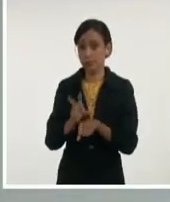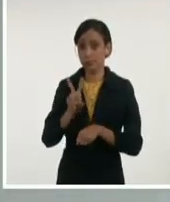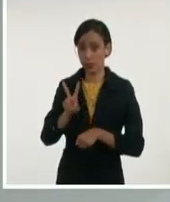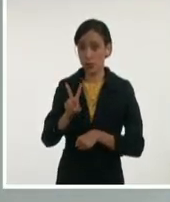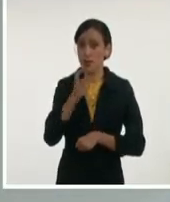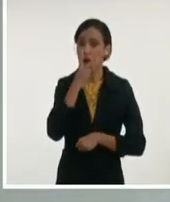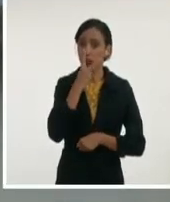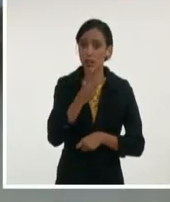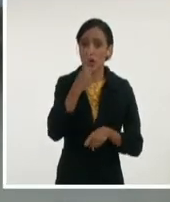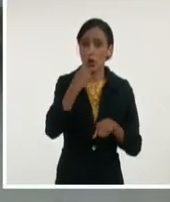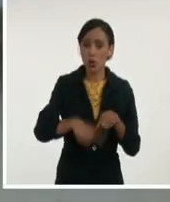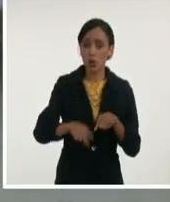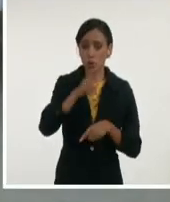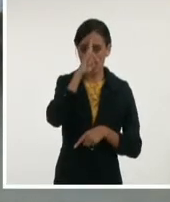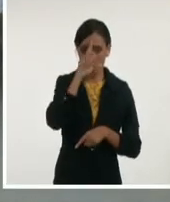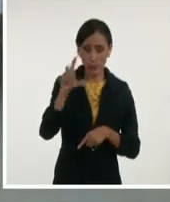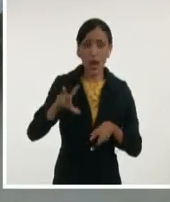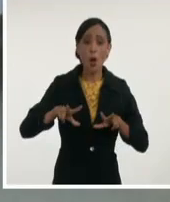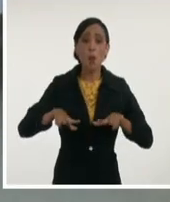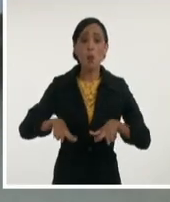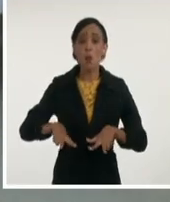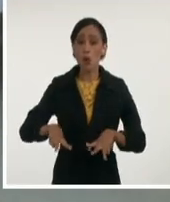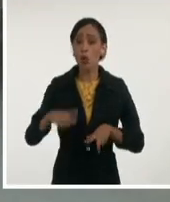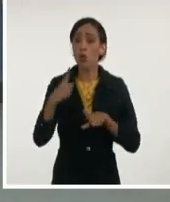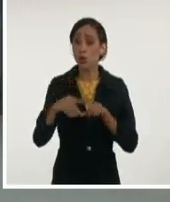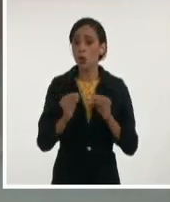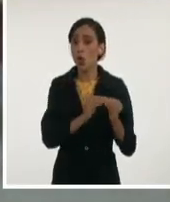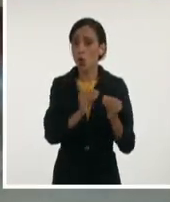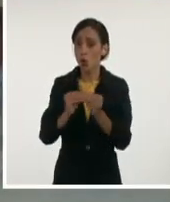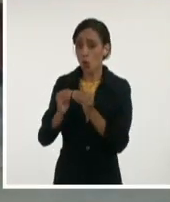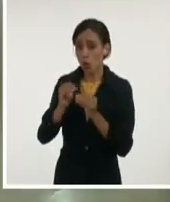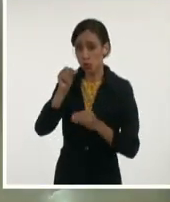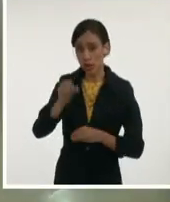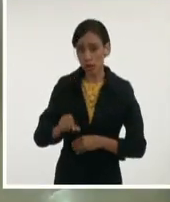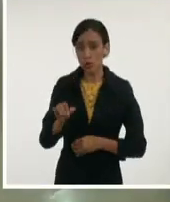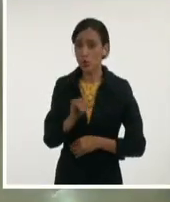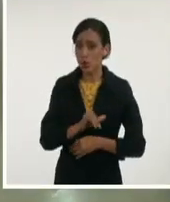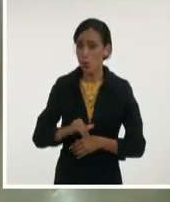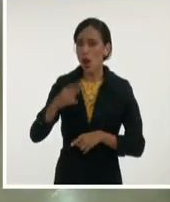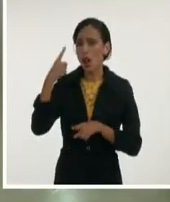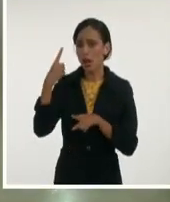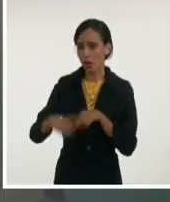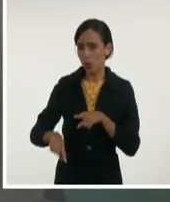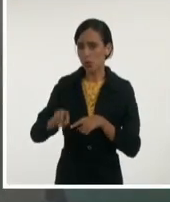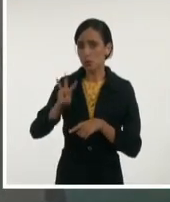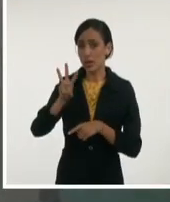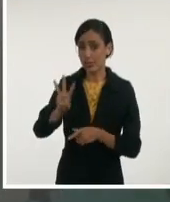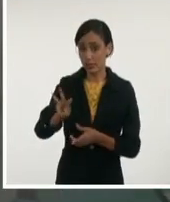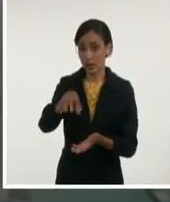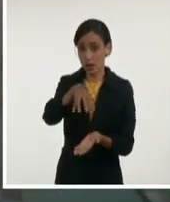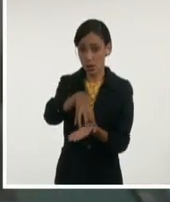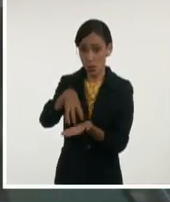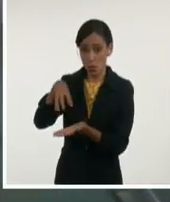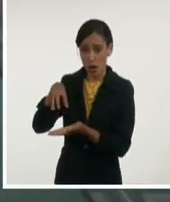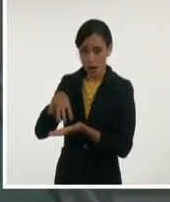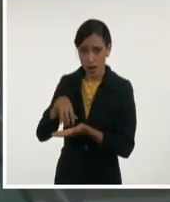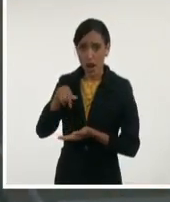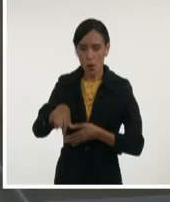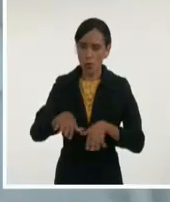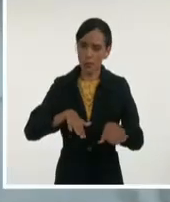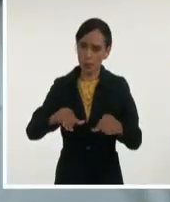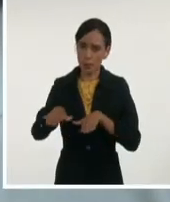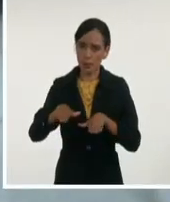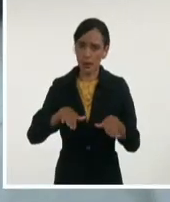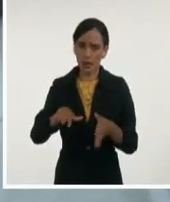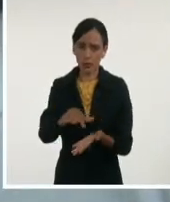Hospital Roberto Rodríguez de Morón y los contactos y sospechosos en otras tres dependencias que se acondicionan en el